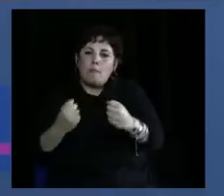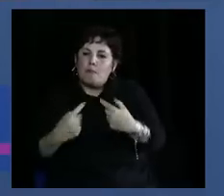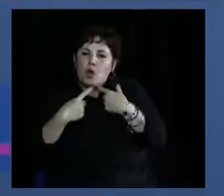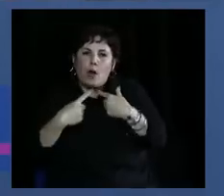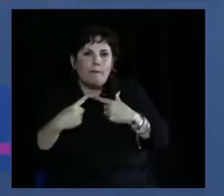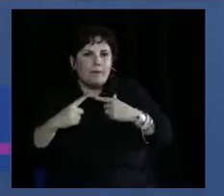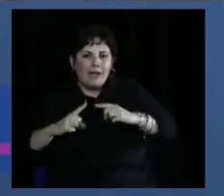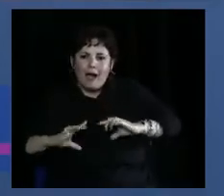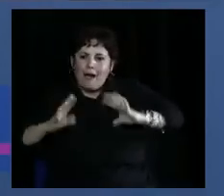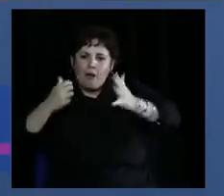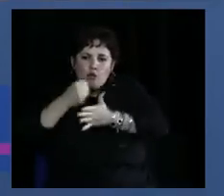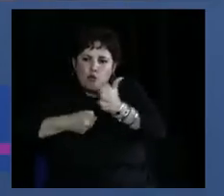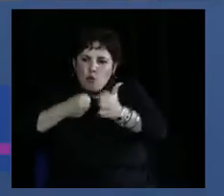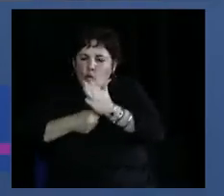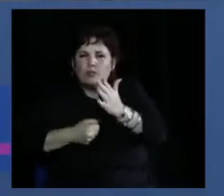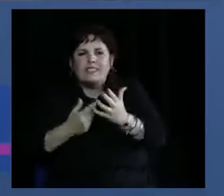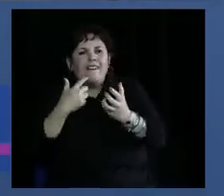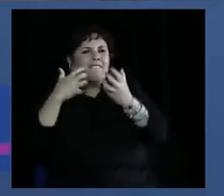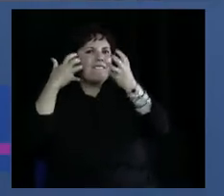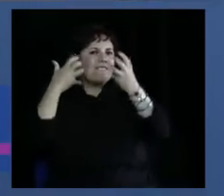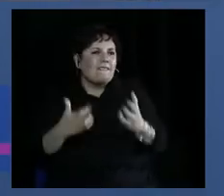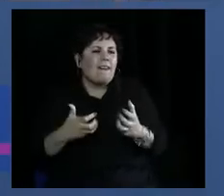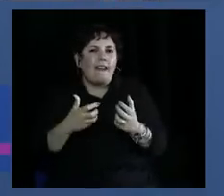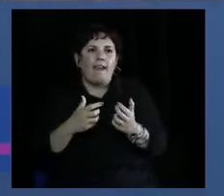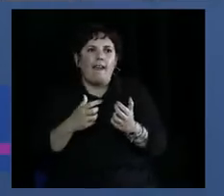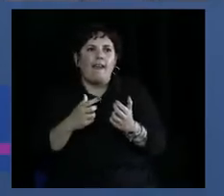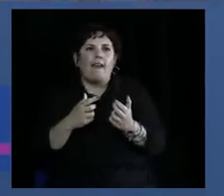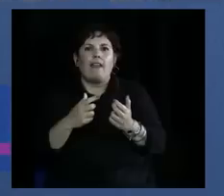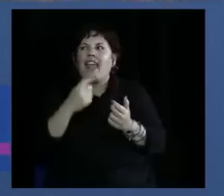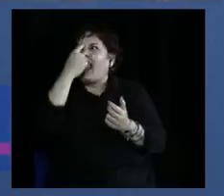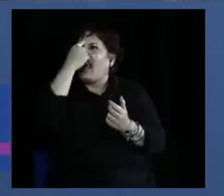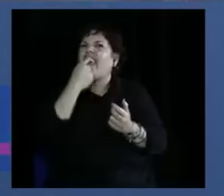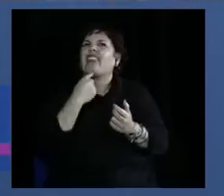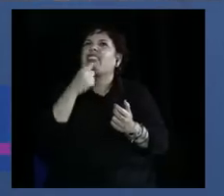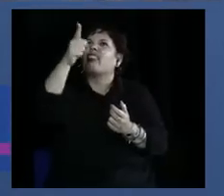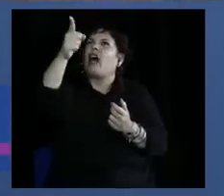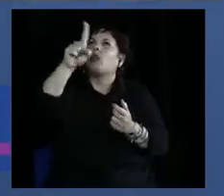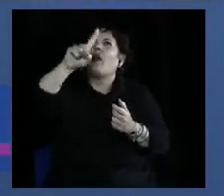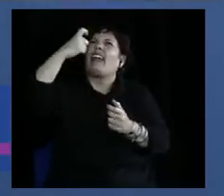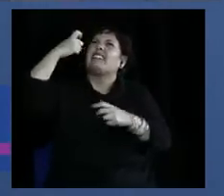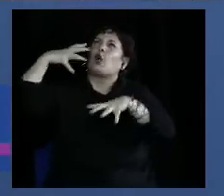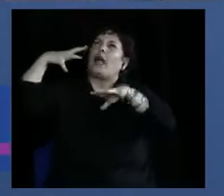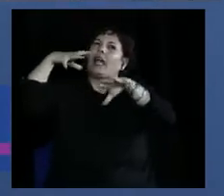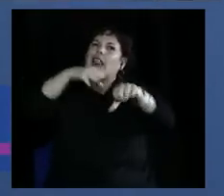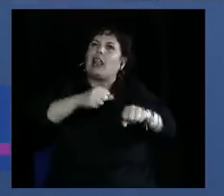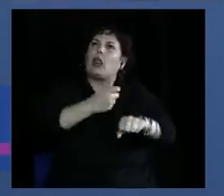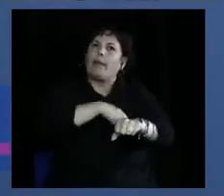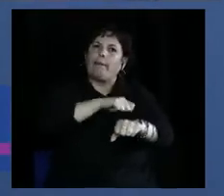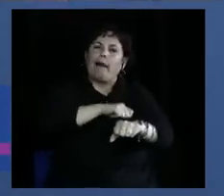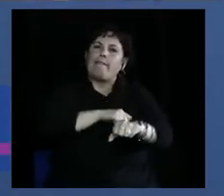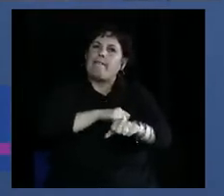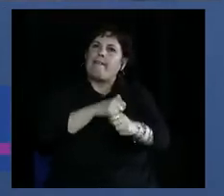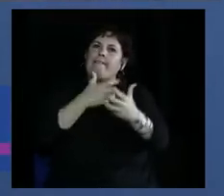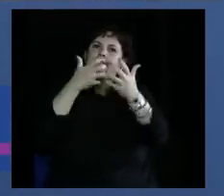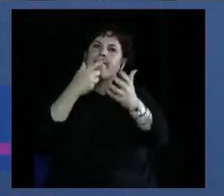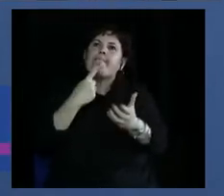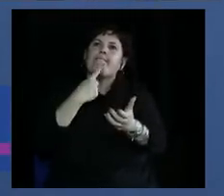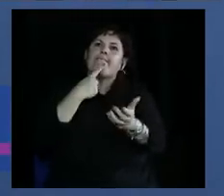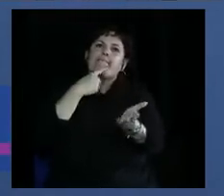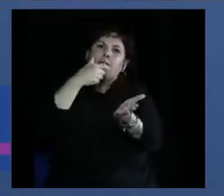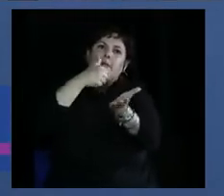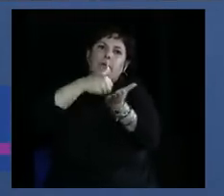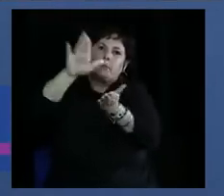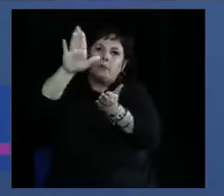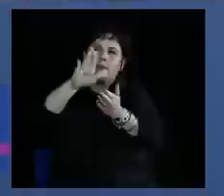que incluye voltear las estatuas de todos los conquistadores españoles. ¿Y por qué quiero decir esto? Eso que se llama